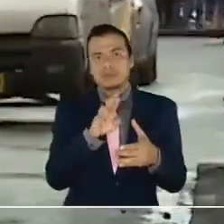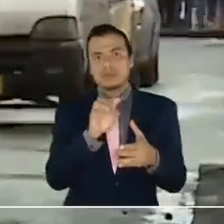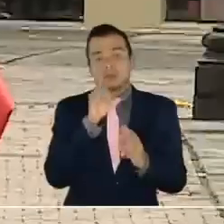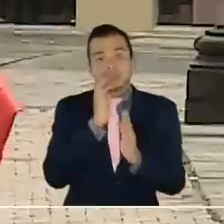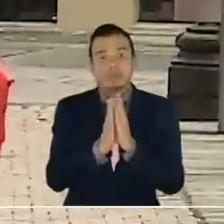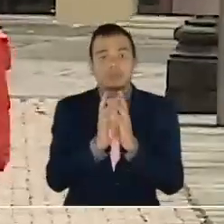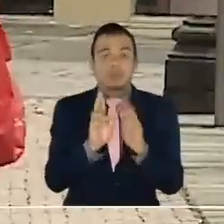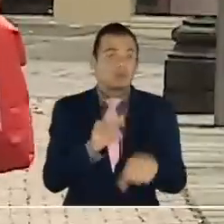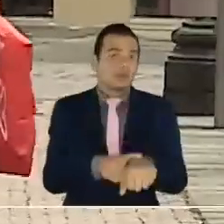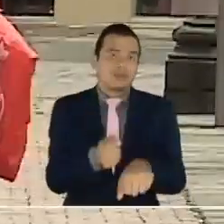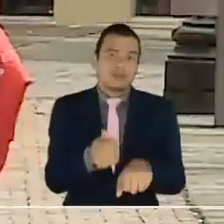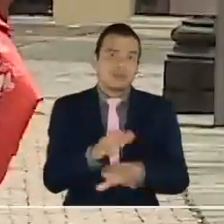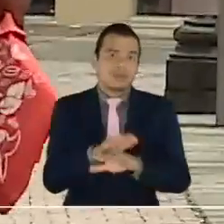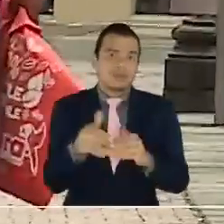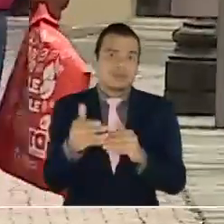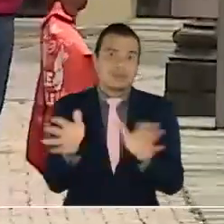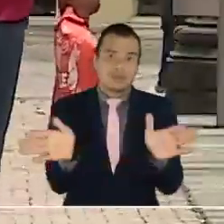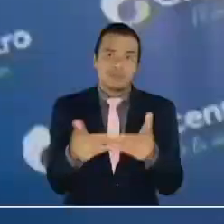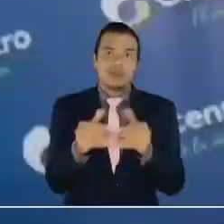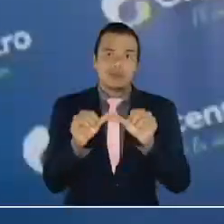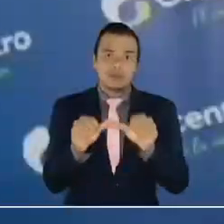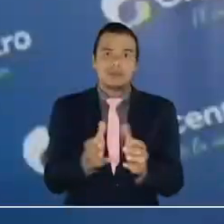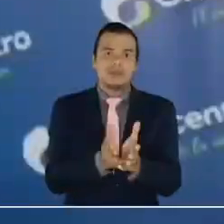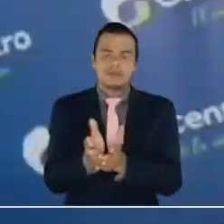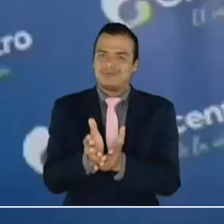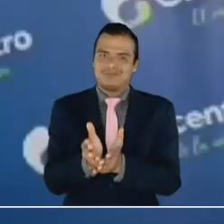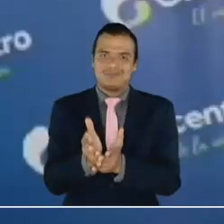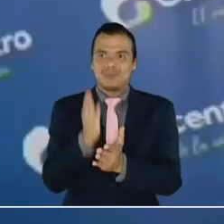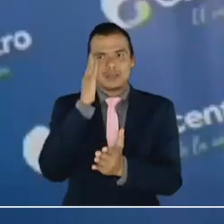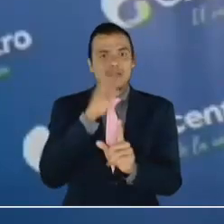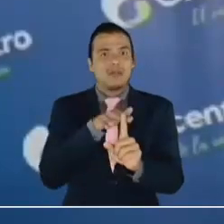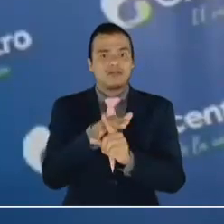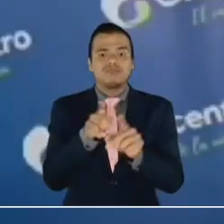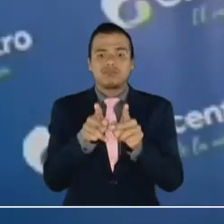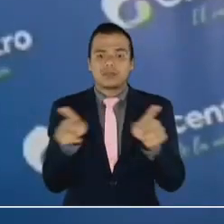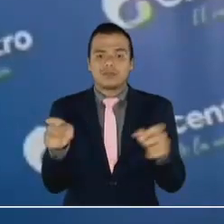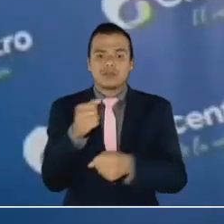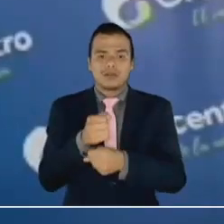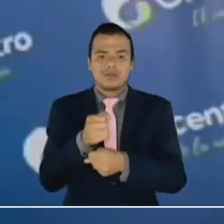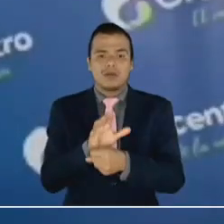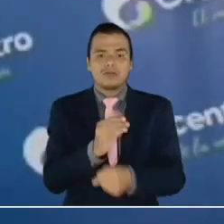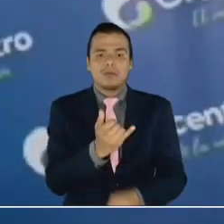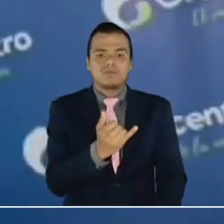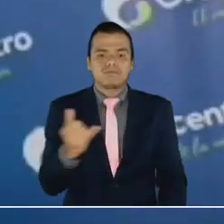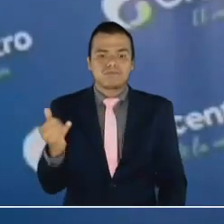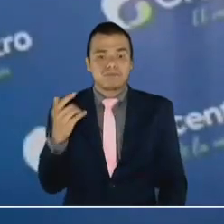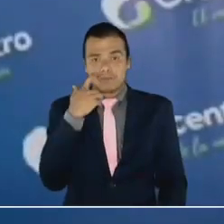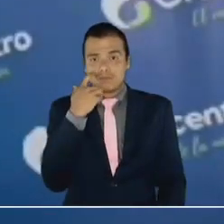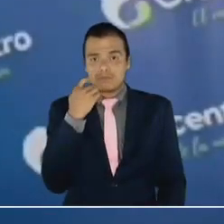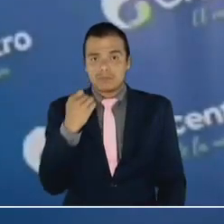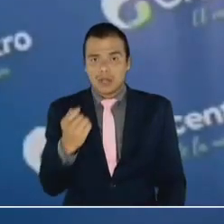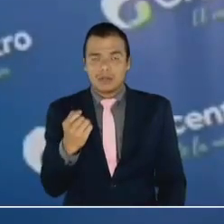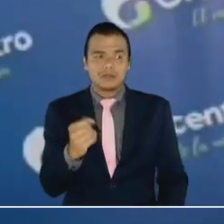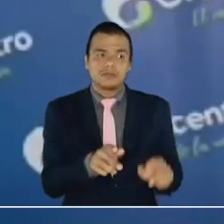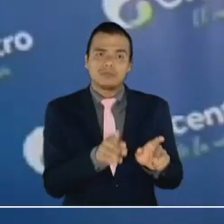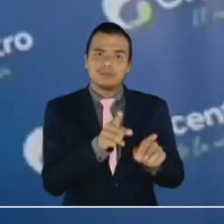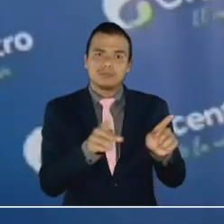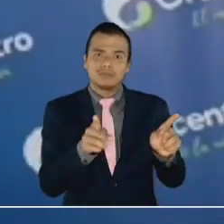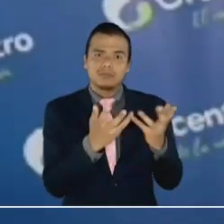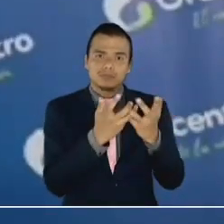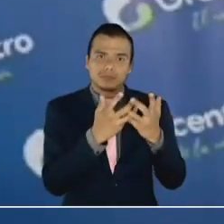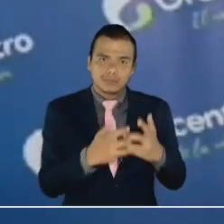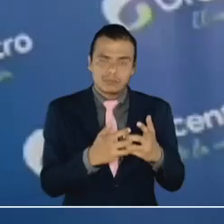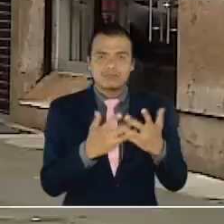alternativas para los comerciantes formales que se afectarían. Pues se ha concertado con los empresarios y ya la institucionalidad está